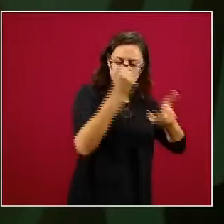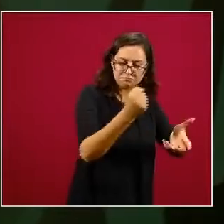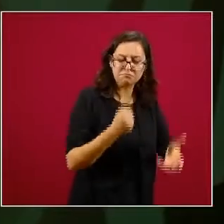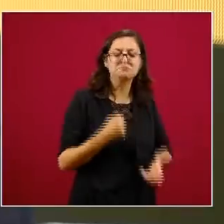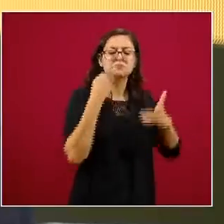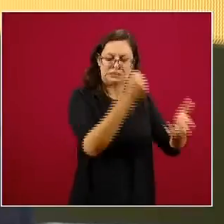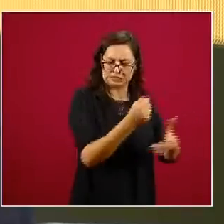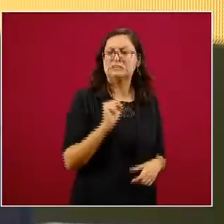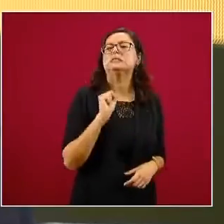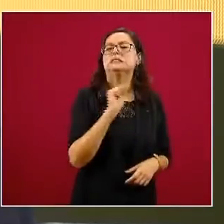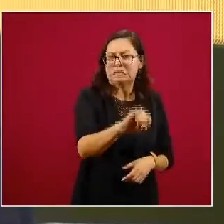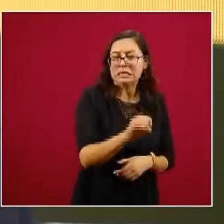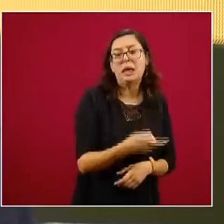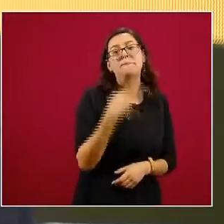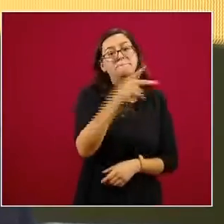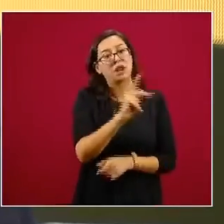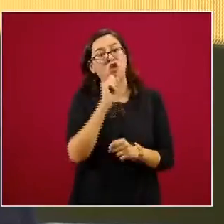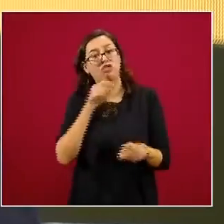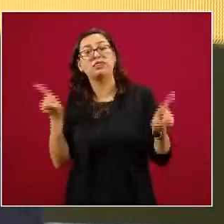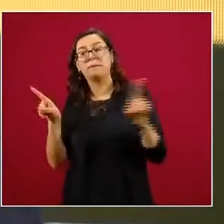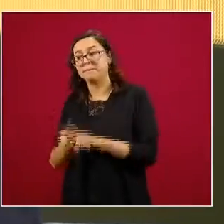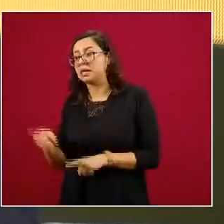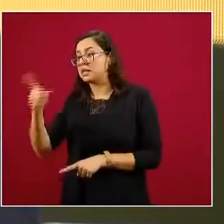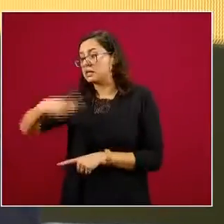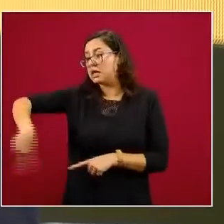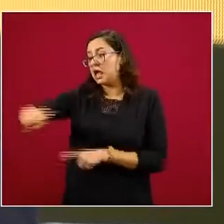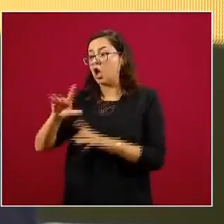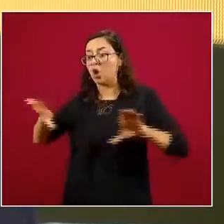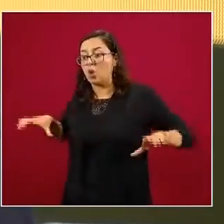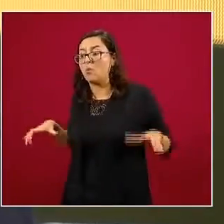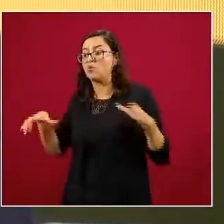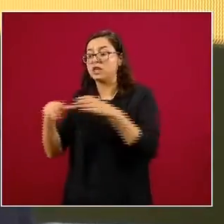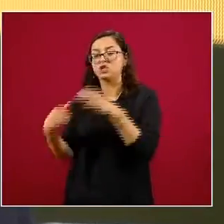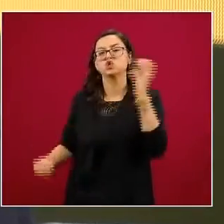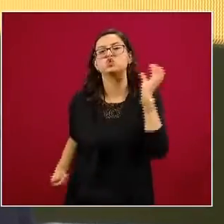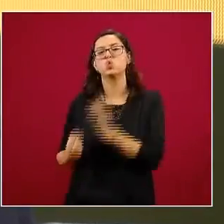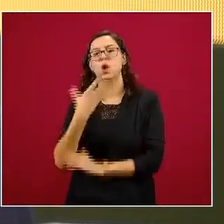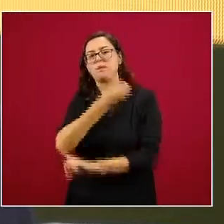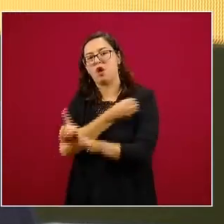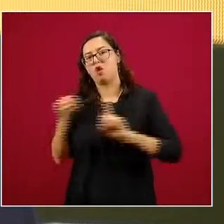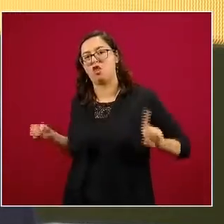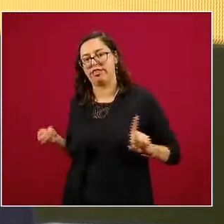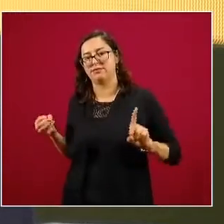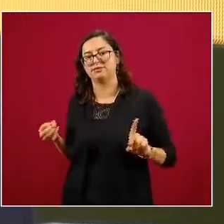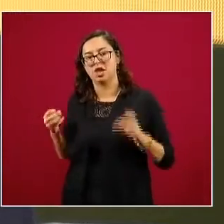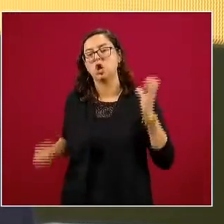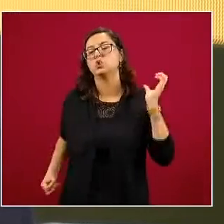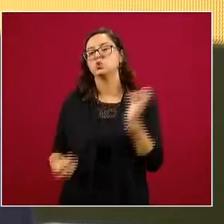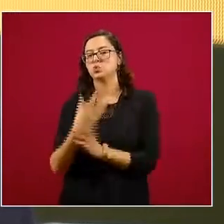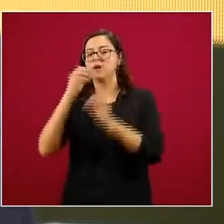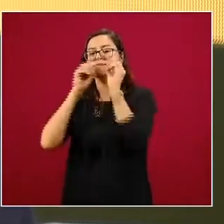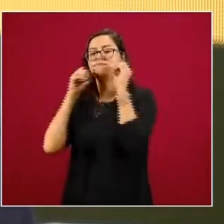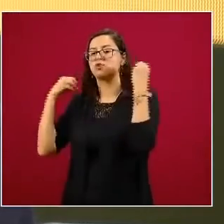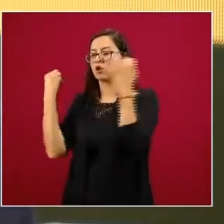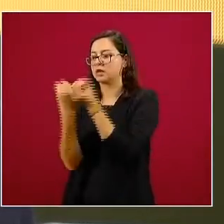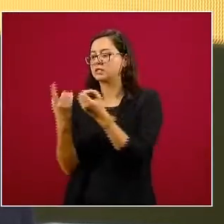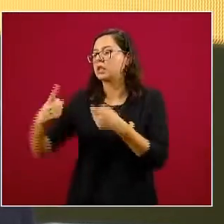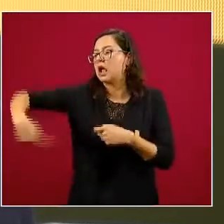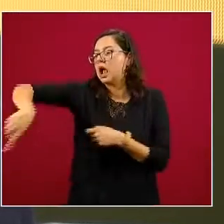esos casos sospechosos para poder referirlos al segundo y al tercer nivel, donde los puedan tratar los especialistas